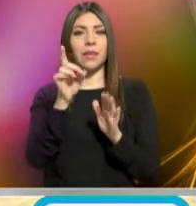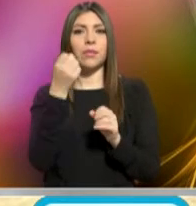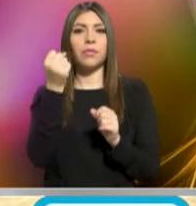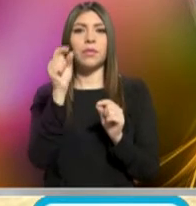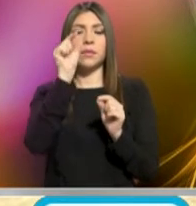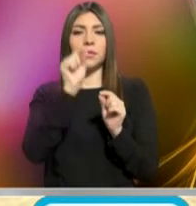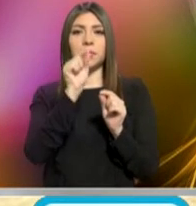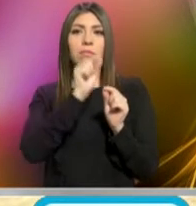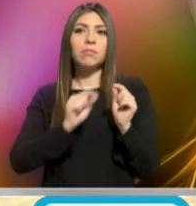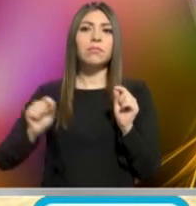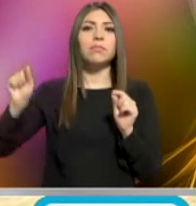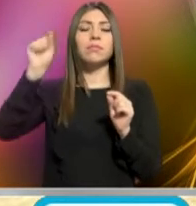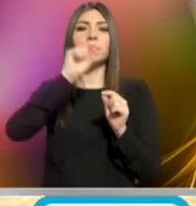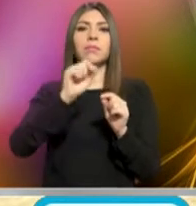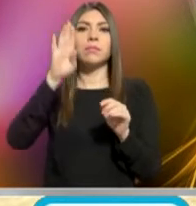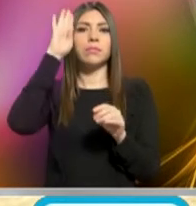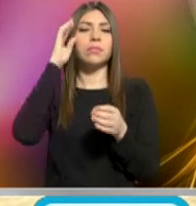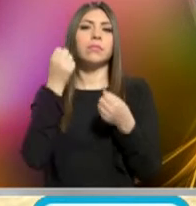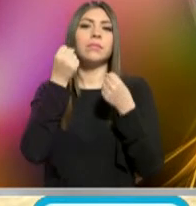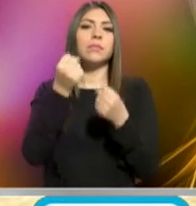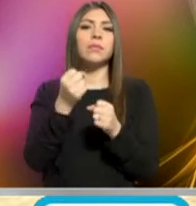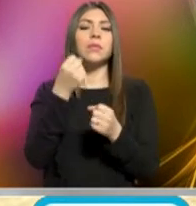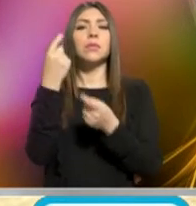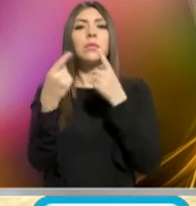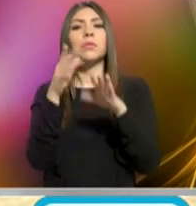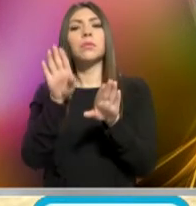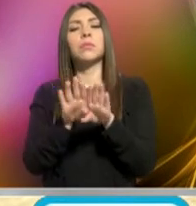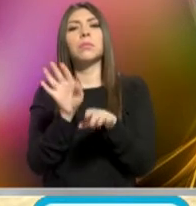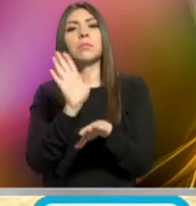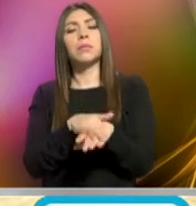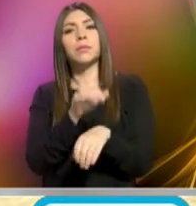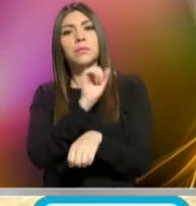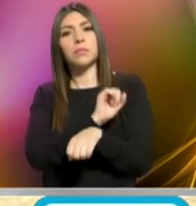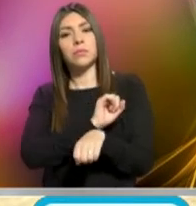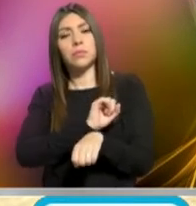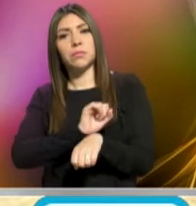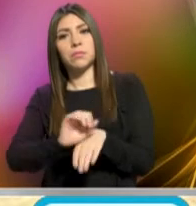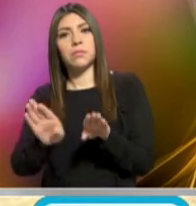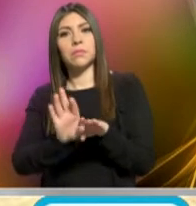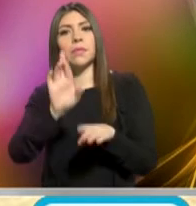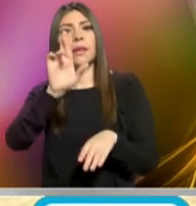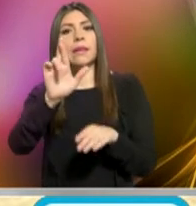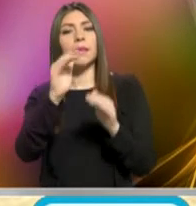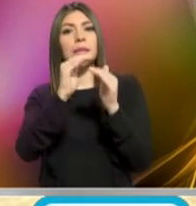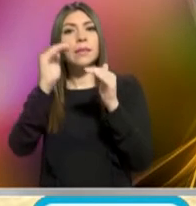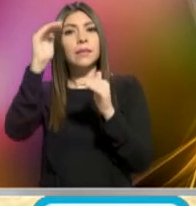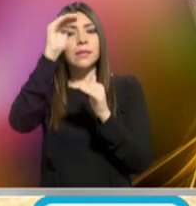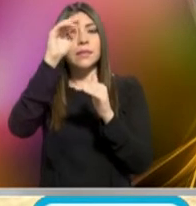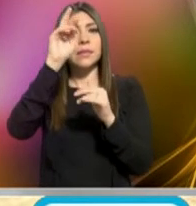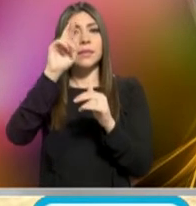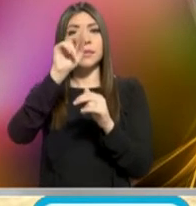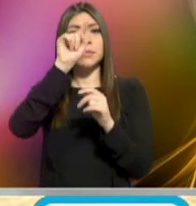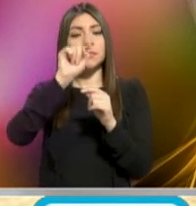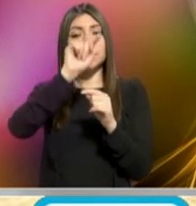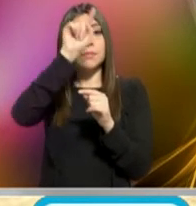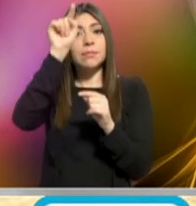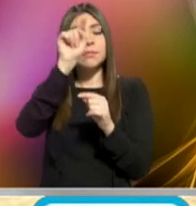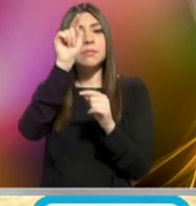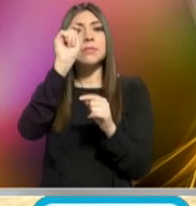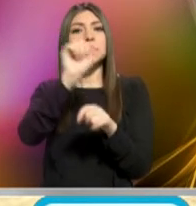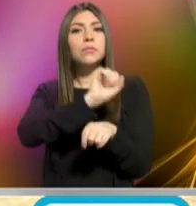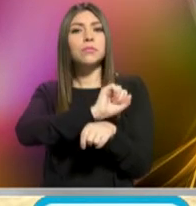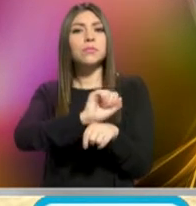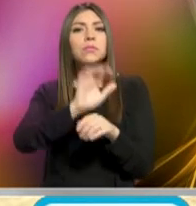marcada, y a veces podía ser muy suave, como la parte superior de la R, ¿no? Claro. Muy abiertas, son letras que vemos